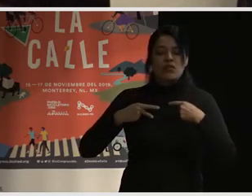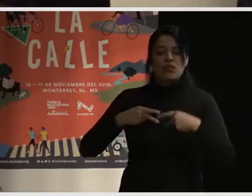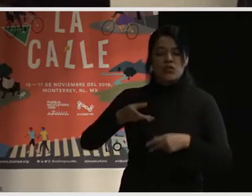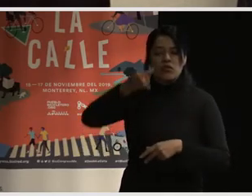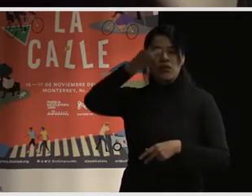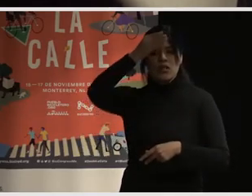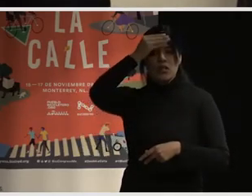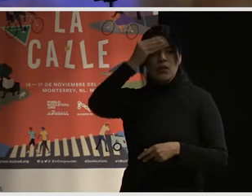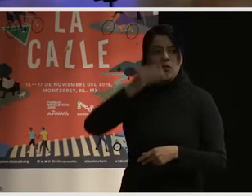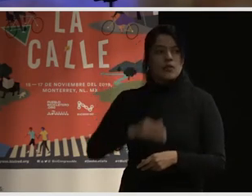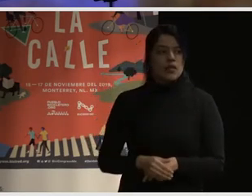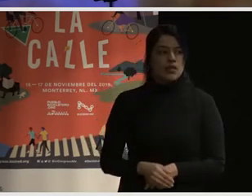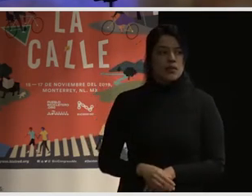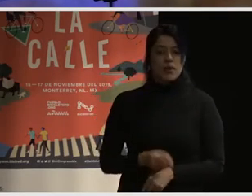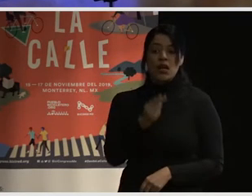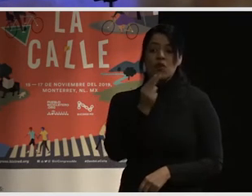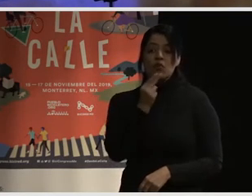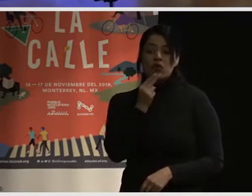infraestructuras